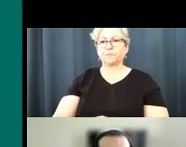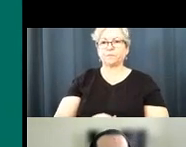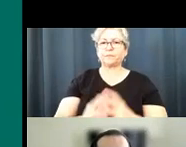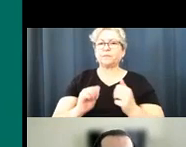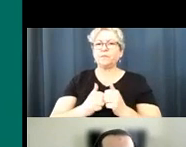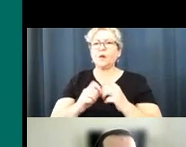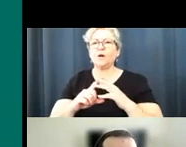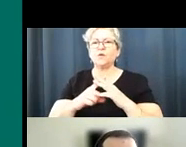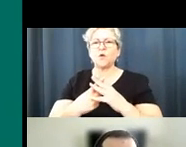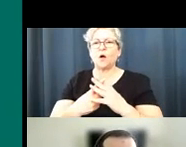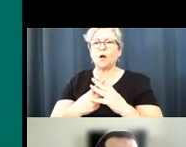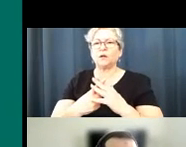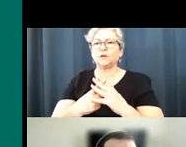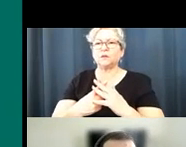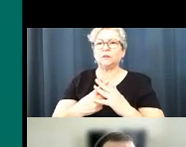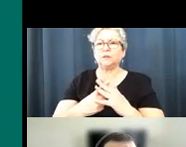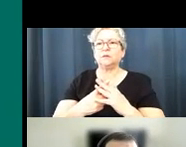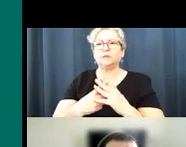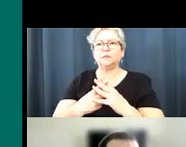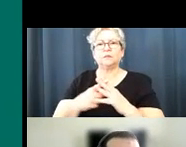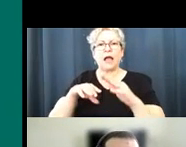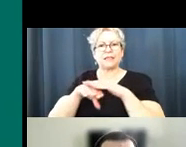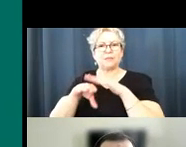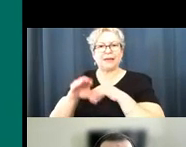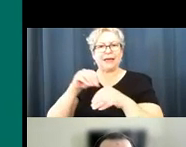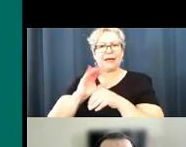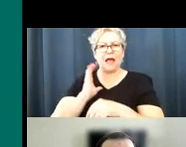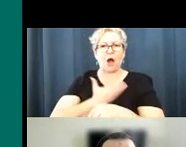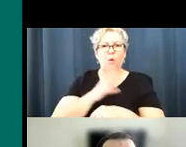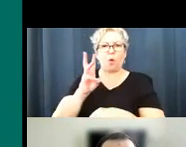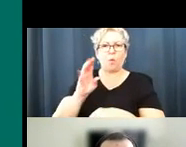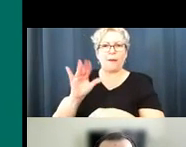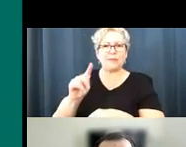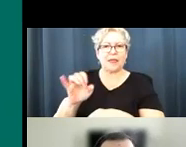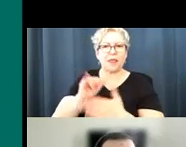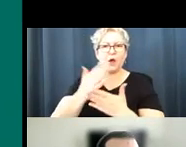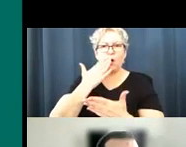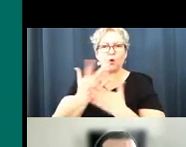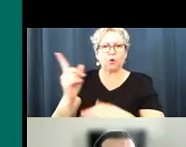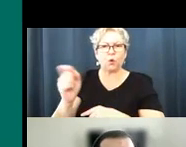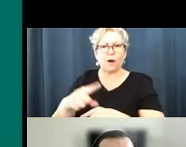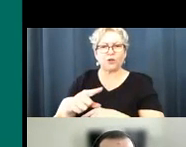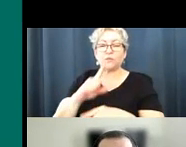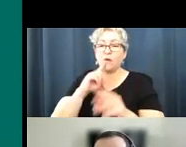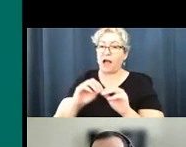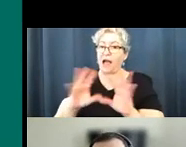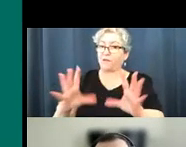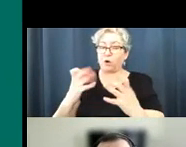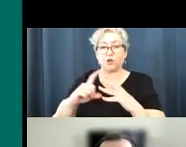¿cómo podemos empezar a implementar la accesibilidad en nuestro website? Esa es una buena pregunta.